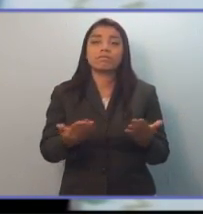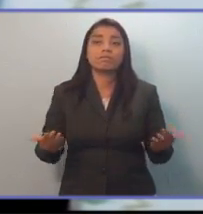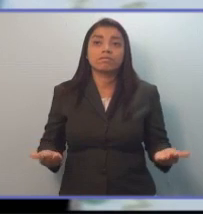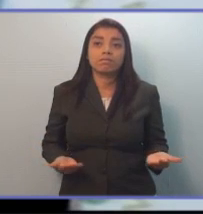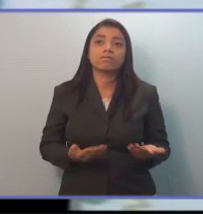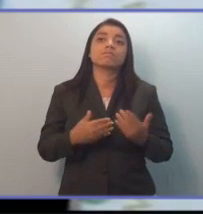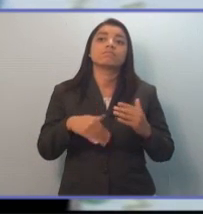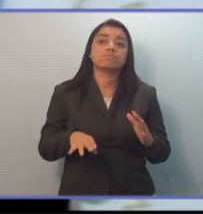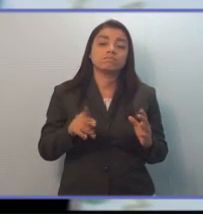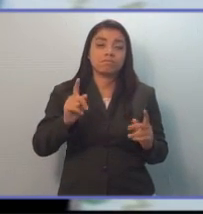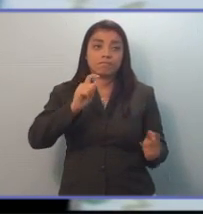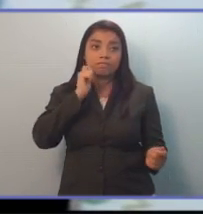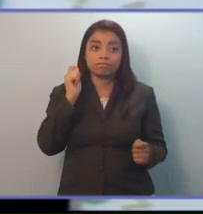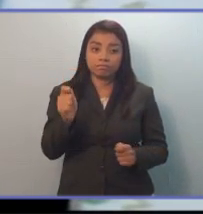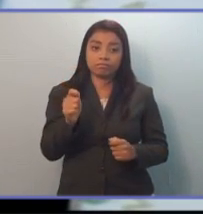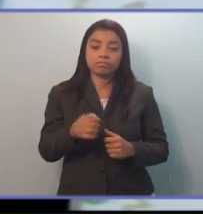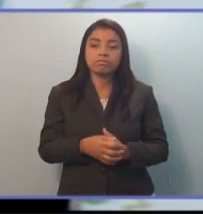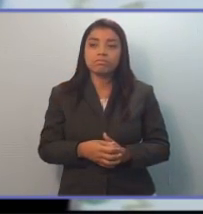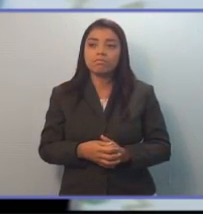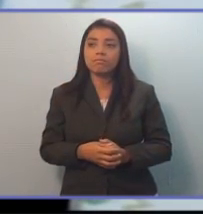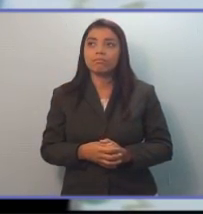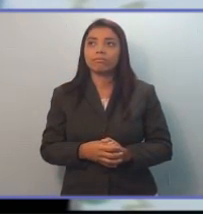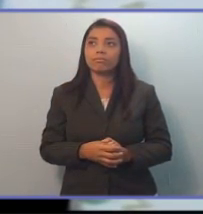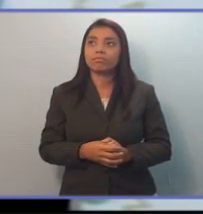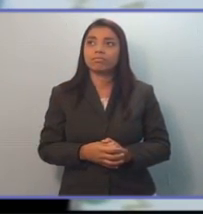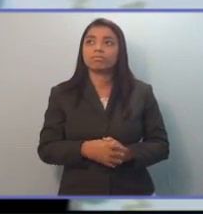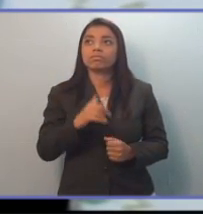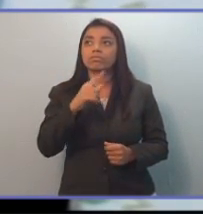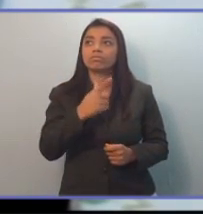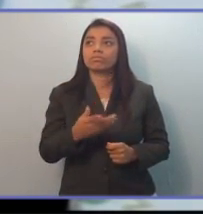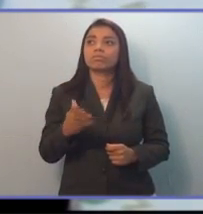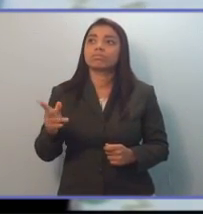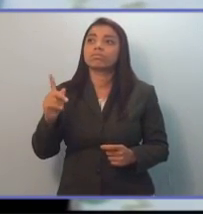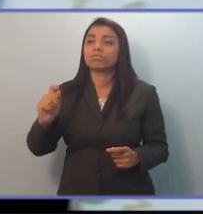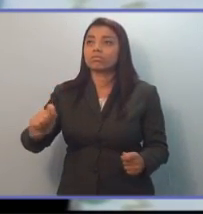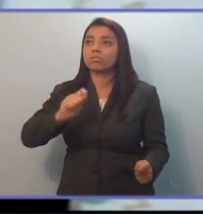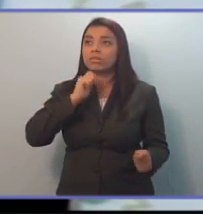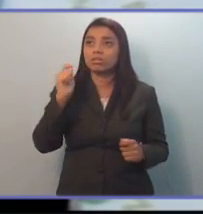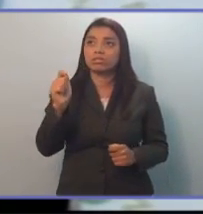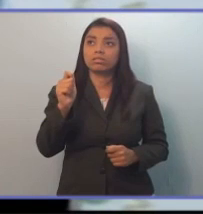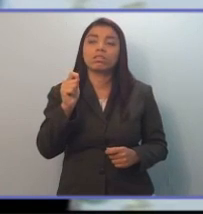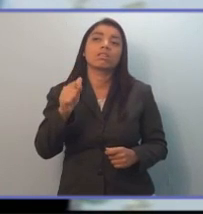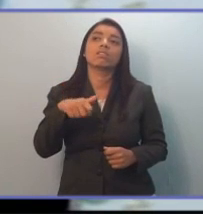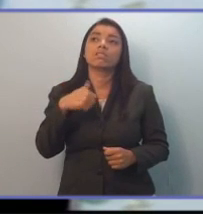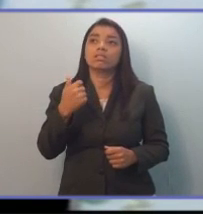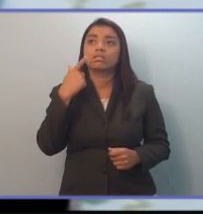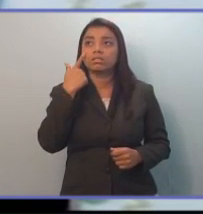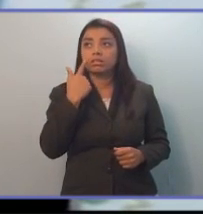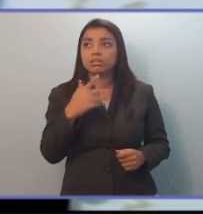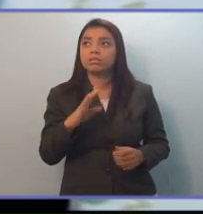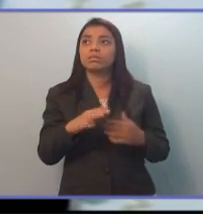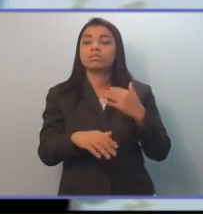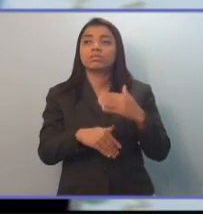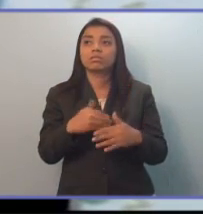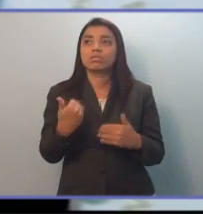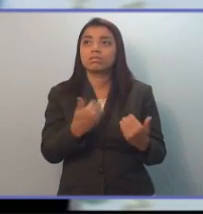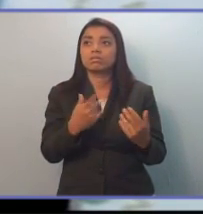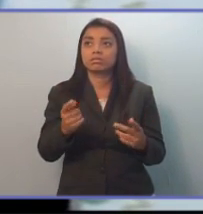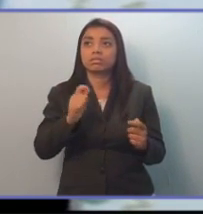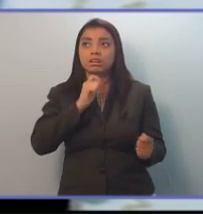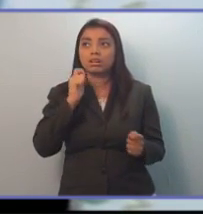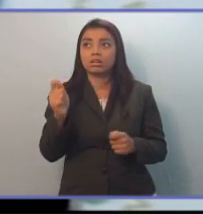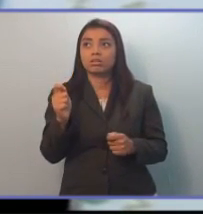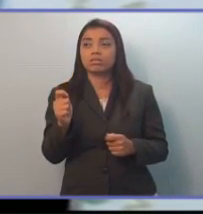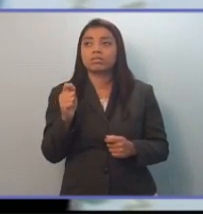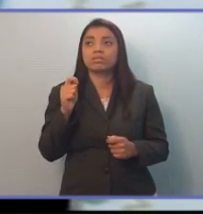pero han sido denunciados. Pero una cosa es que lo denuncien, otra cosa es que le prueben las circunstancias por las cuales ha sido denunciado.